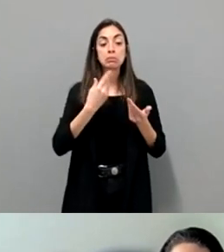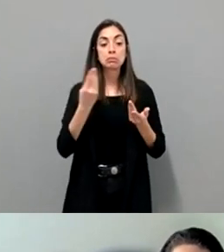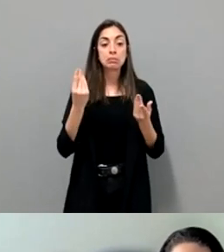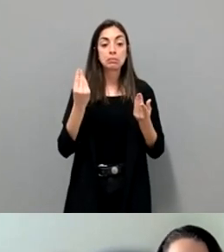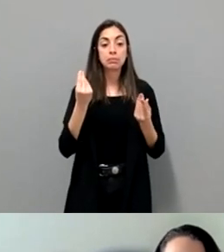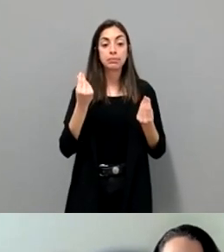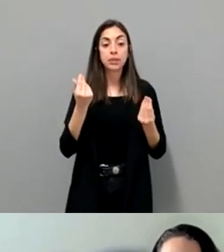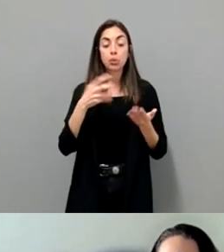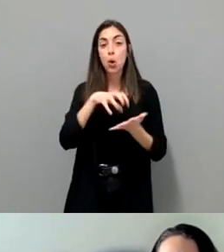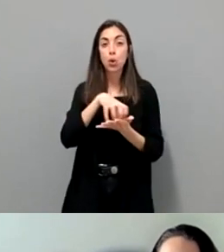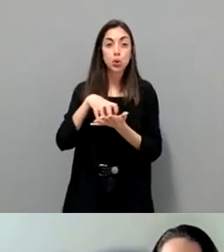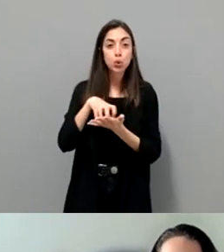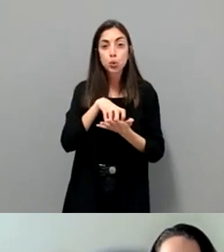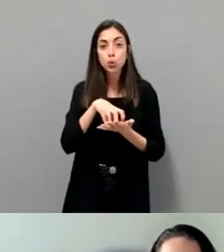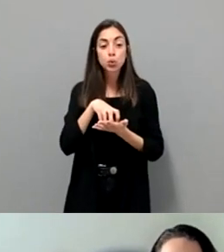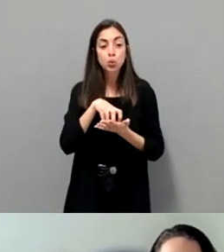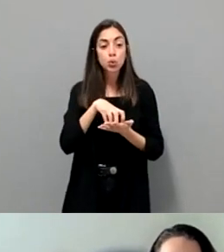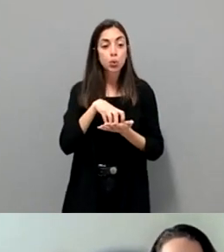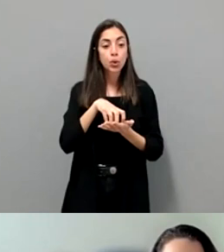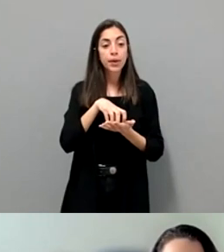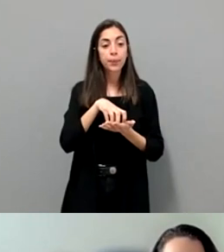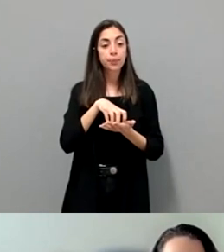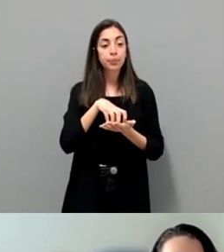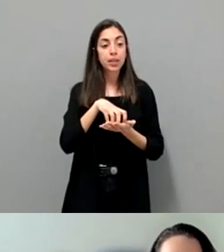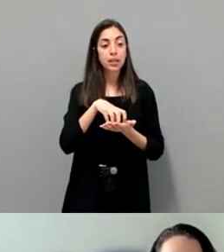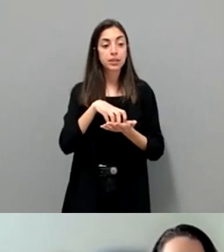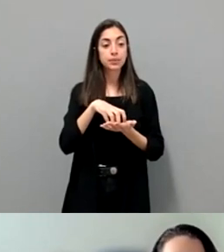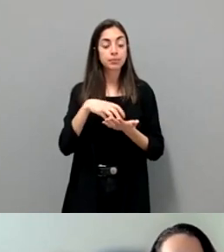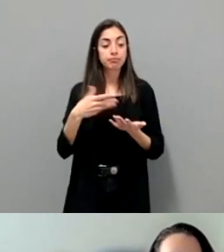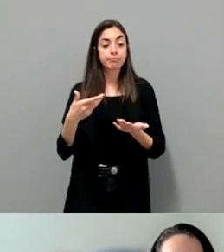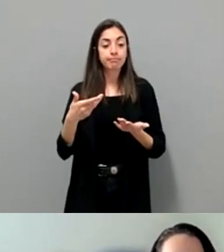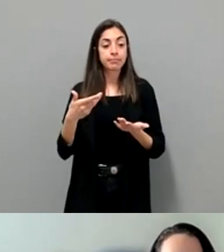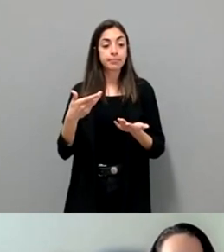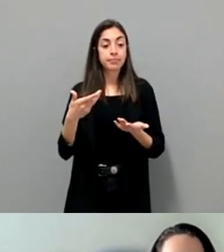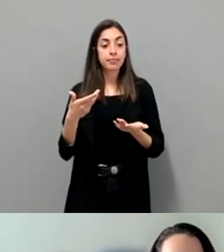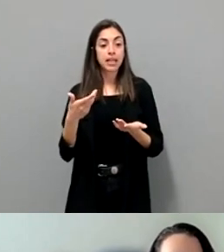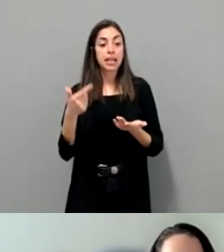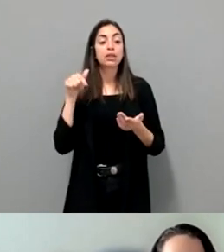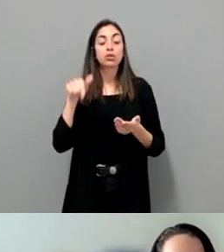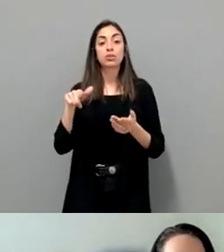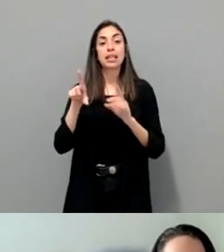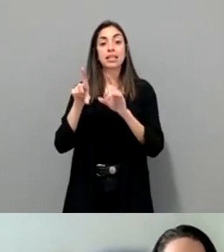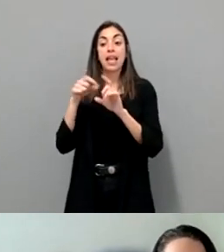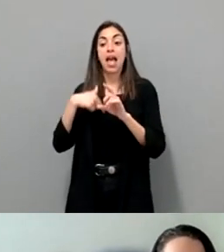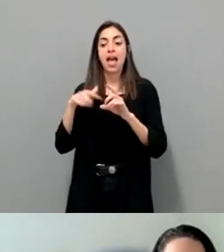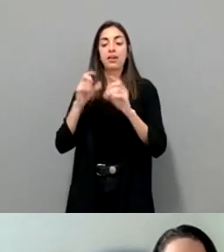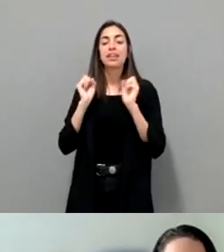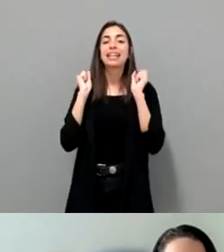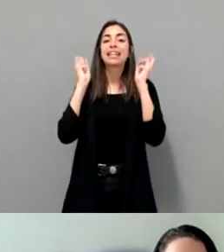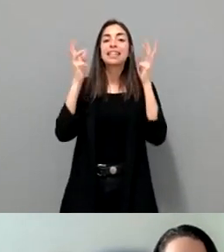por ejemplo, en un centro residencial donde recibiera,